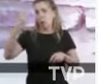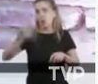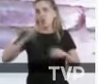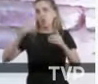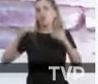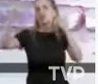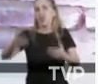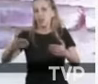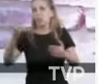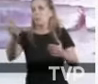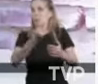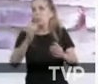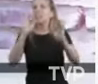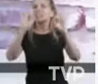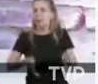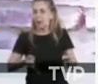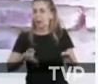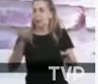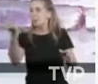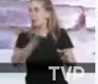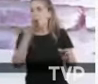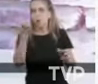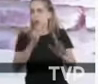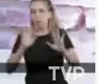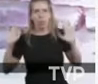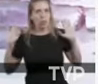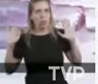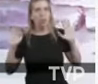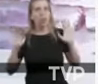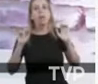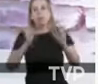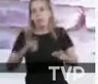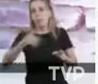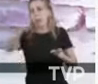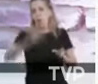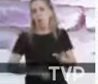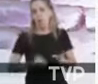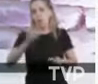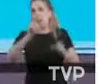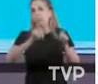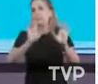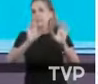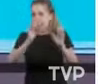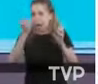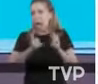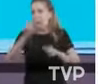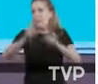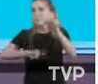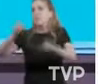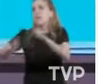conocer esta información. Importantísimo. Y creo que lo es para todo el país y para todos aquellos que se llenan la boca